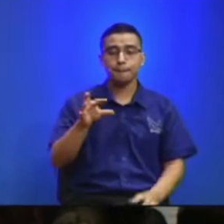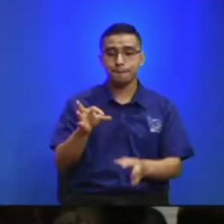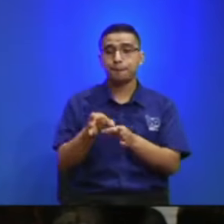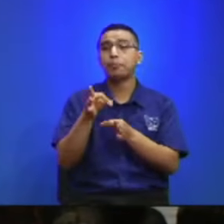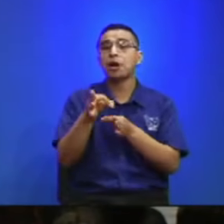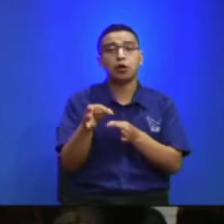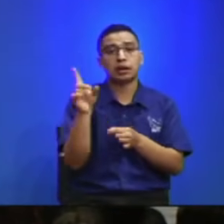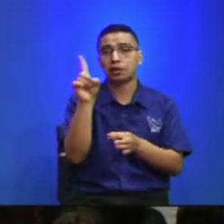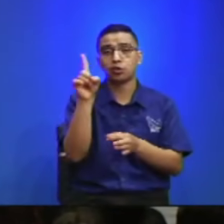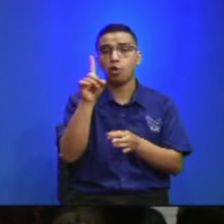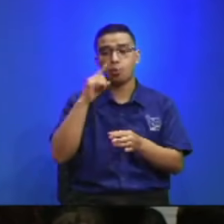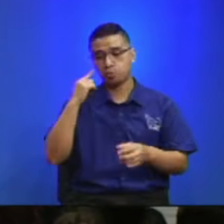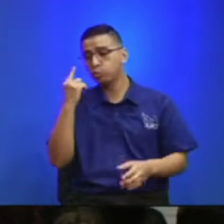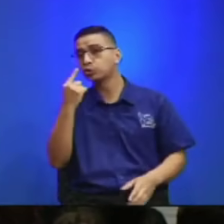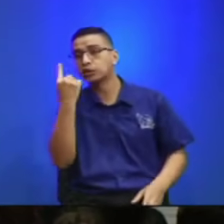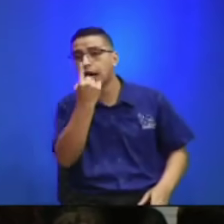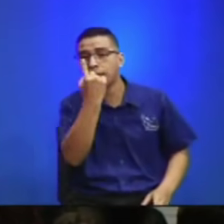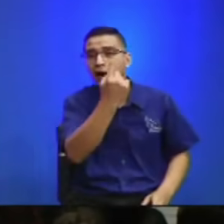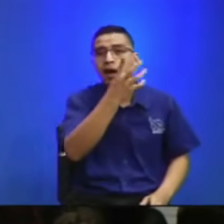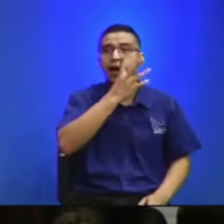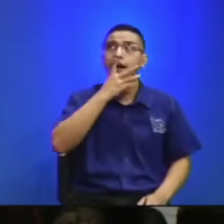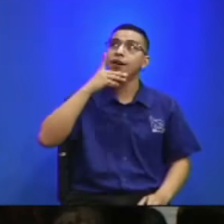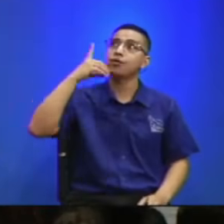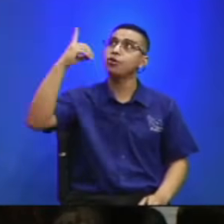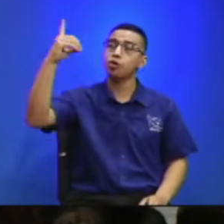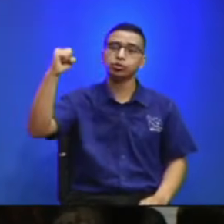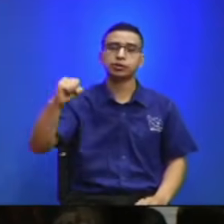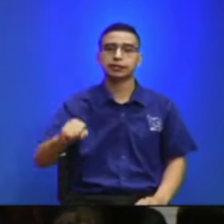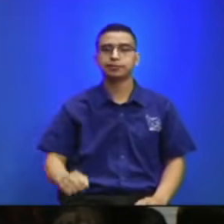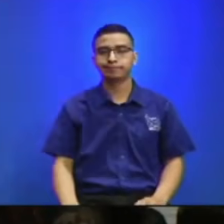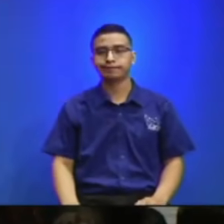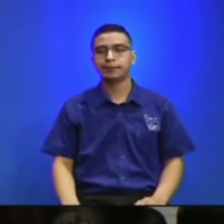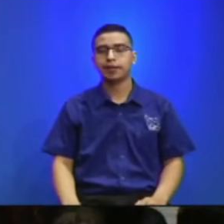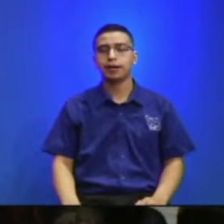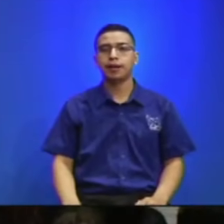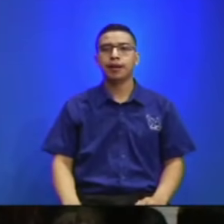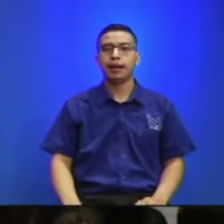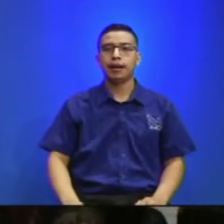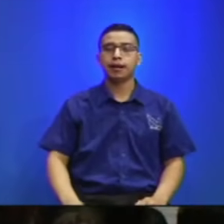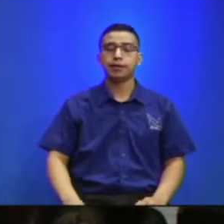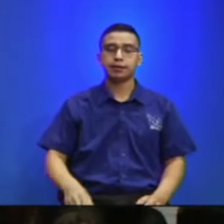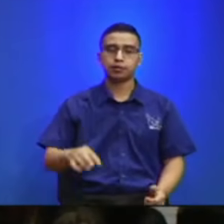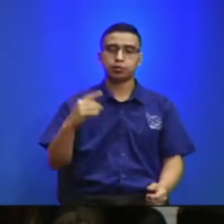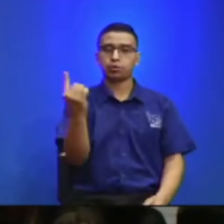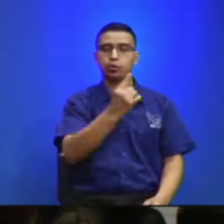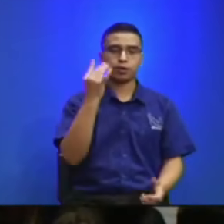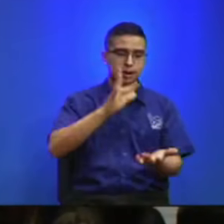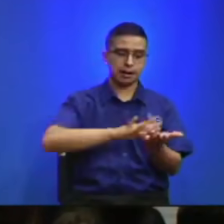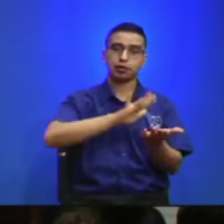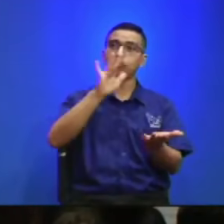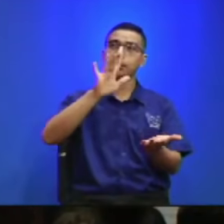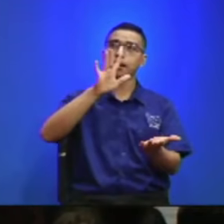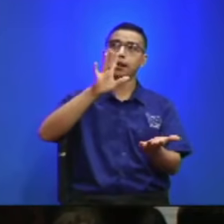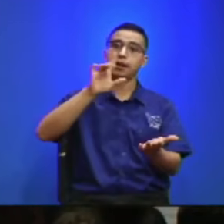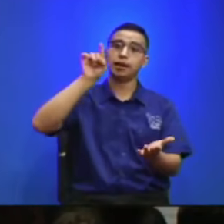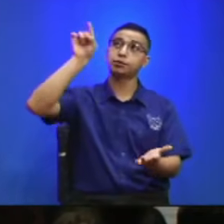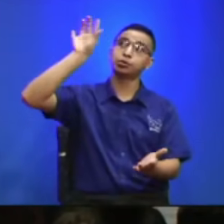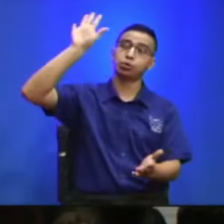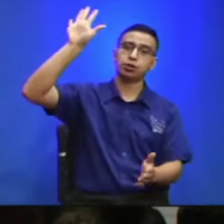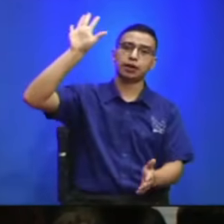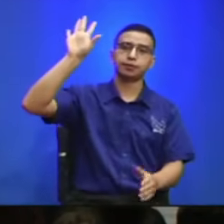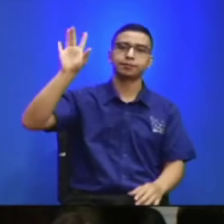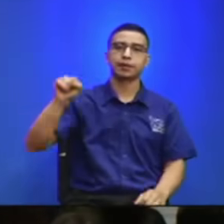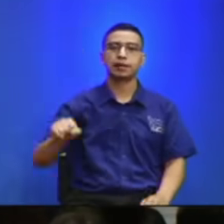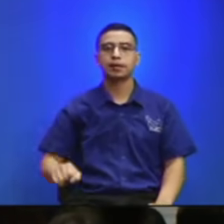buscándola entonces a quién pertenece toda la gloria a él que quién fue el que motivó